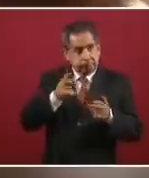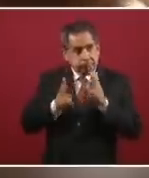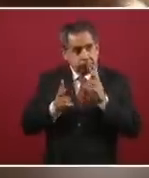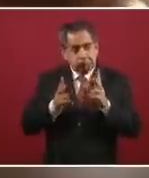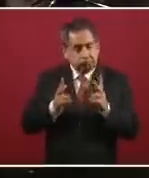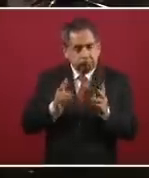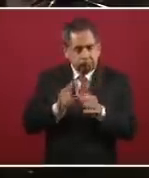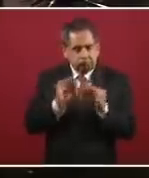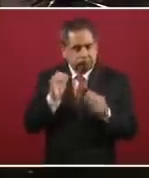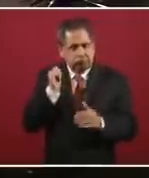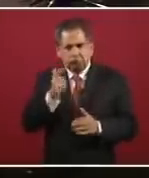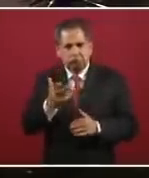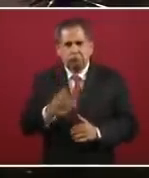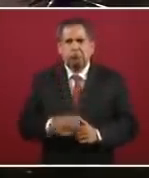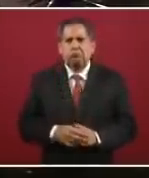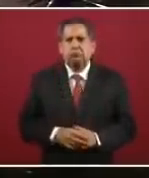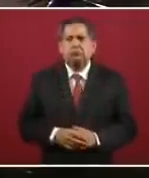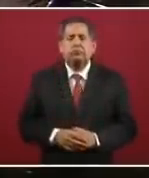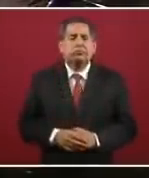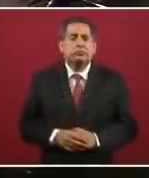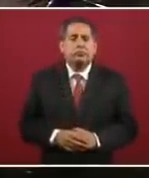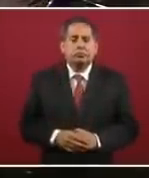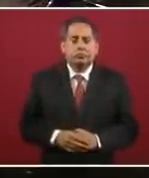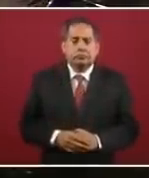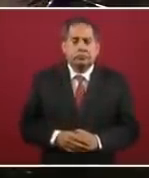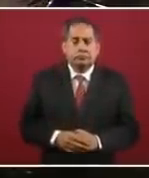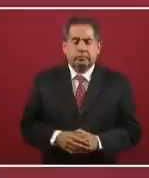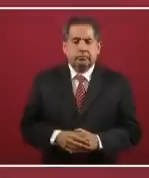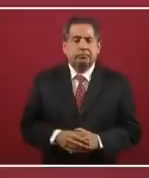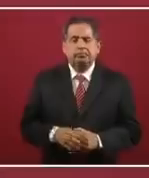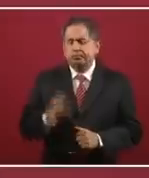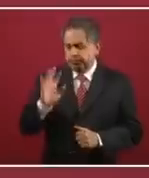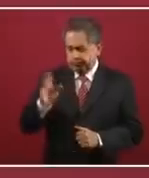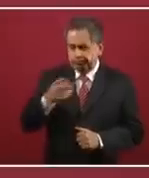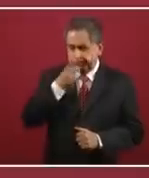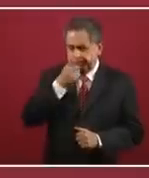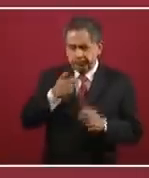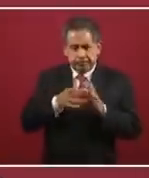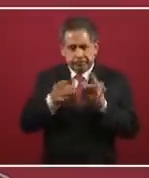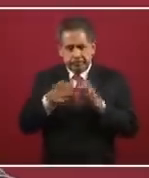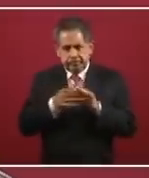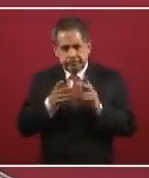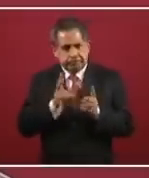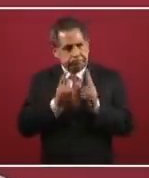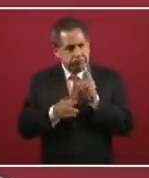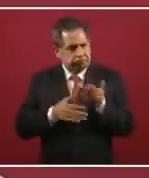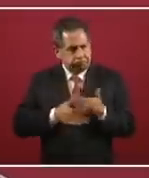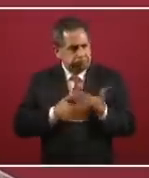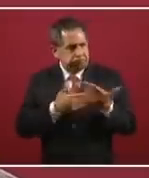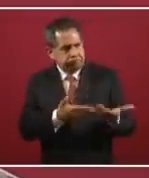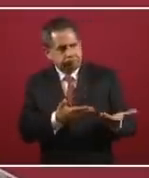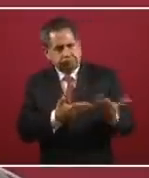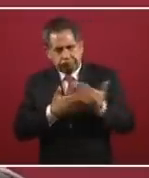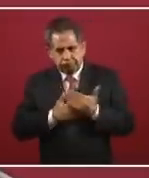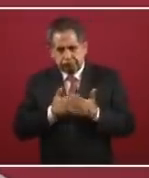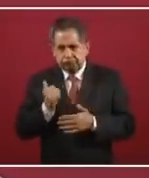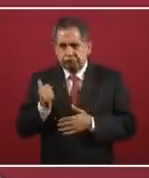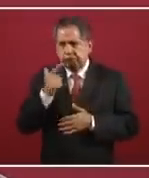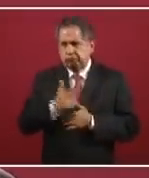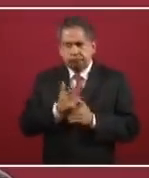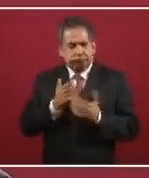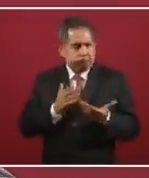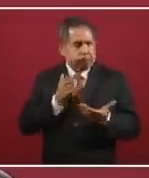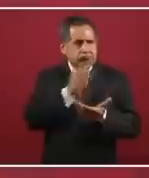migratorio. Gracias. Bueno, sí se menciona siempre que se está en la mejor disposición para en algún momento dado tener